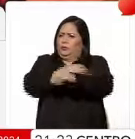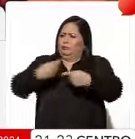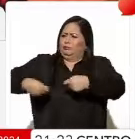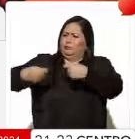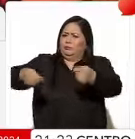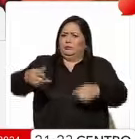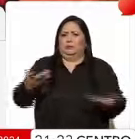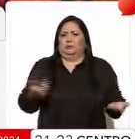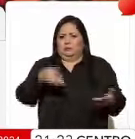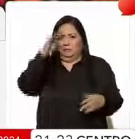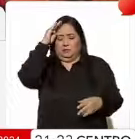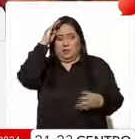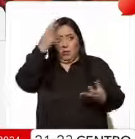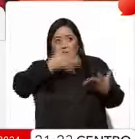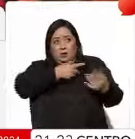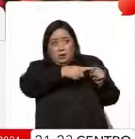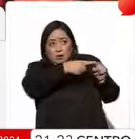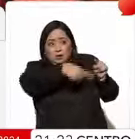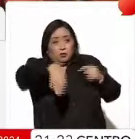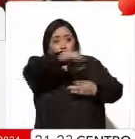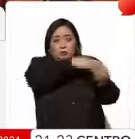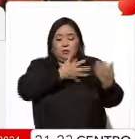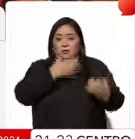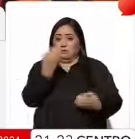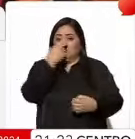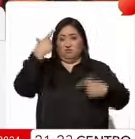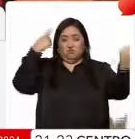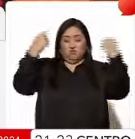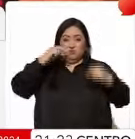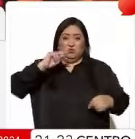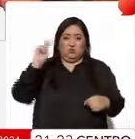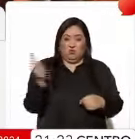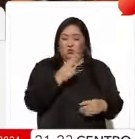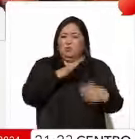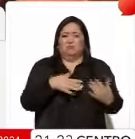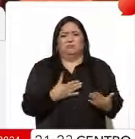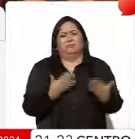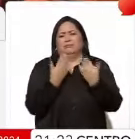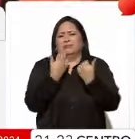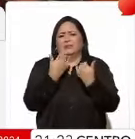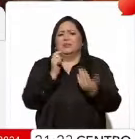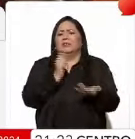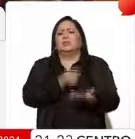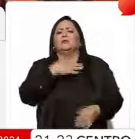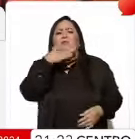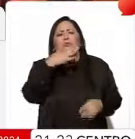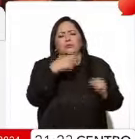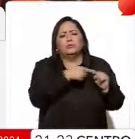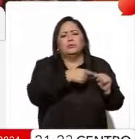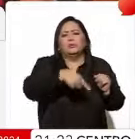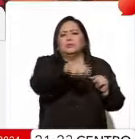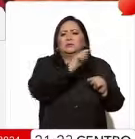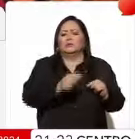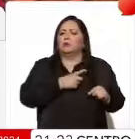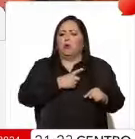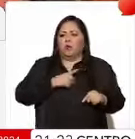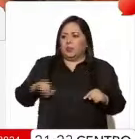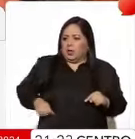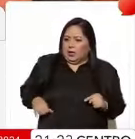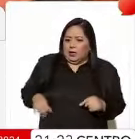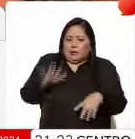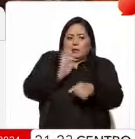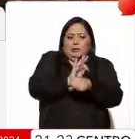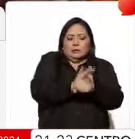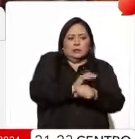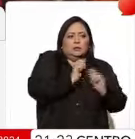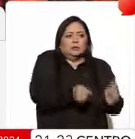hay una carrera judicial. Ahí lo que estamos viendo es una carrera de nepotismo. Lo que estamos viendo es un conflicto de interés permanente. Lo que